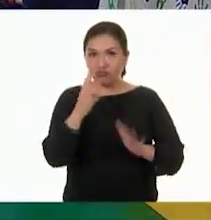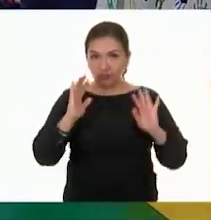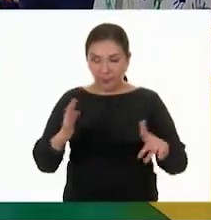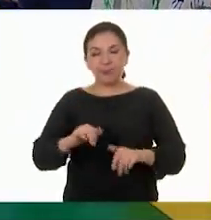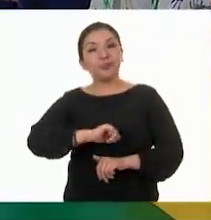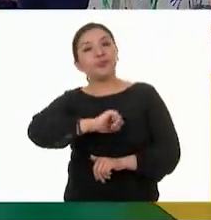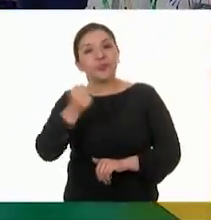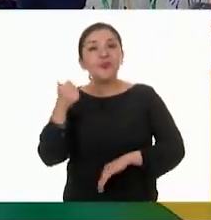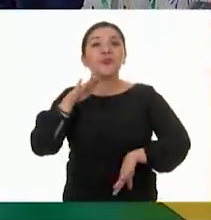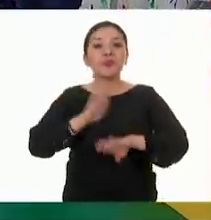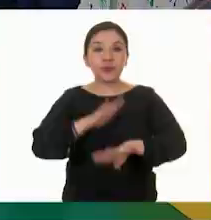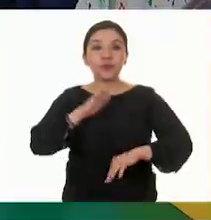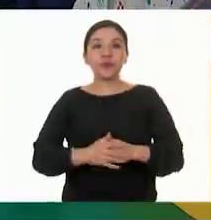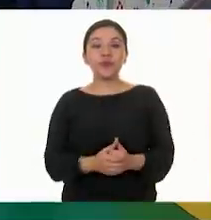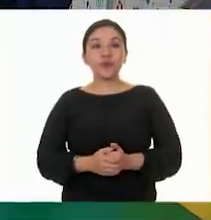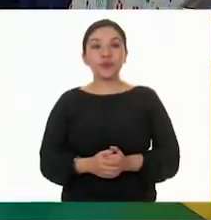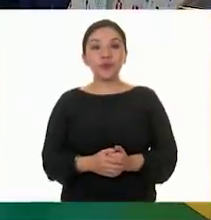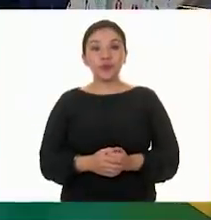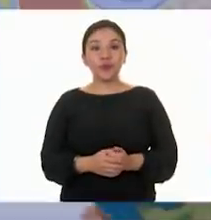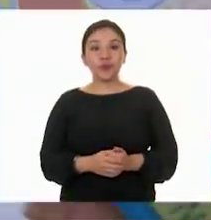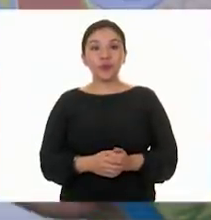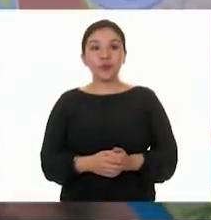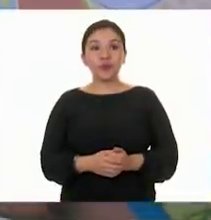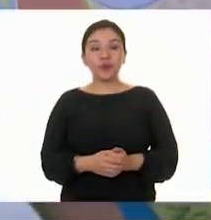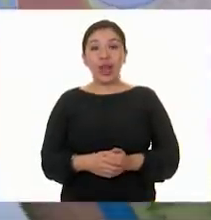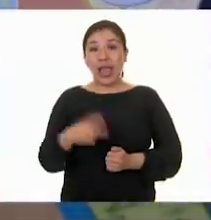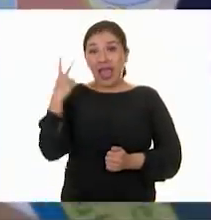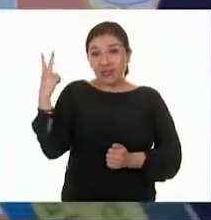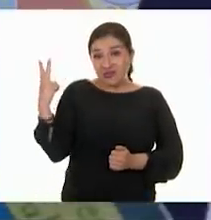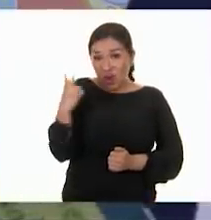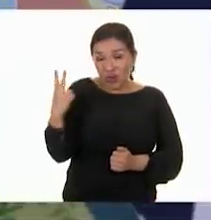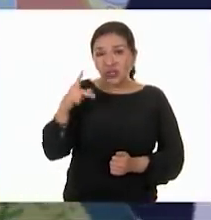y el conducto auditivo forman el